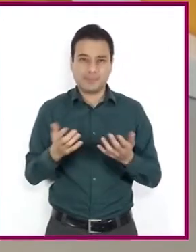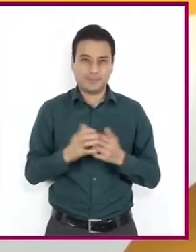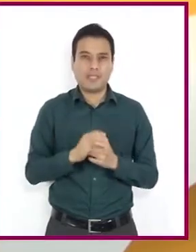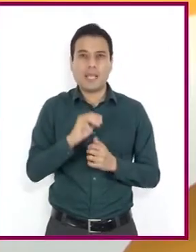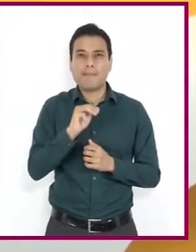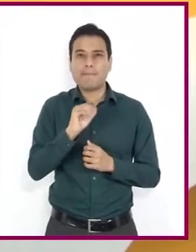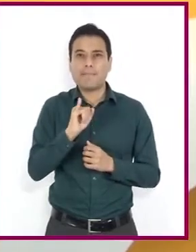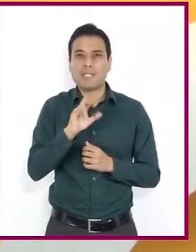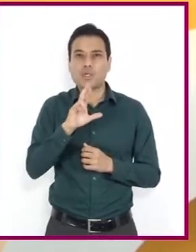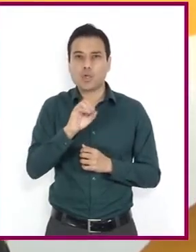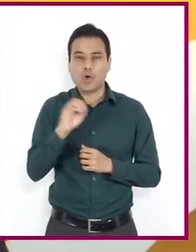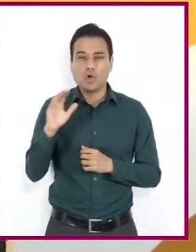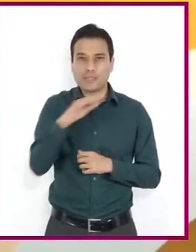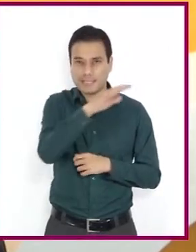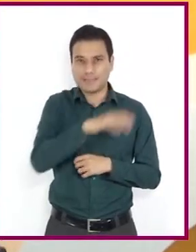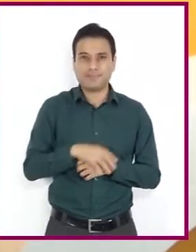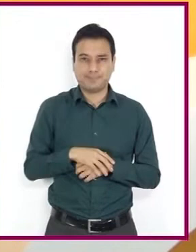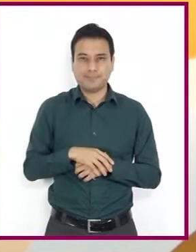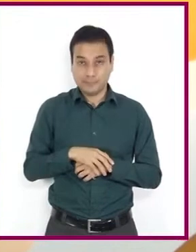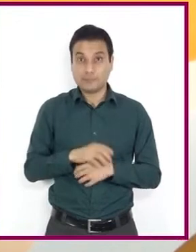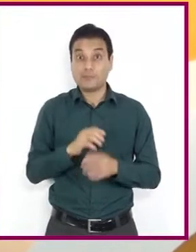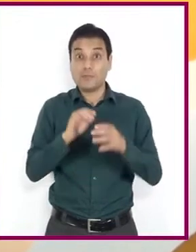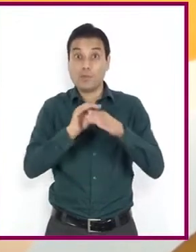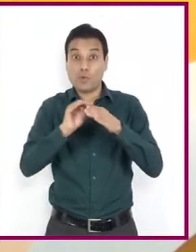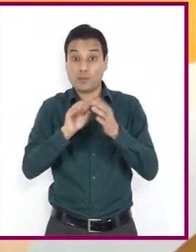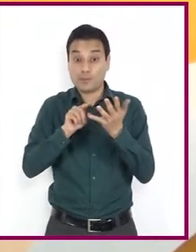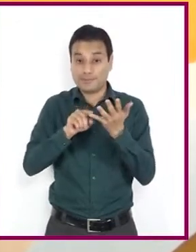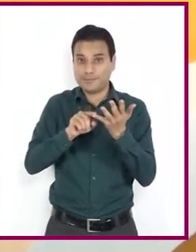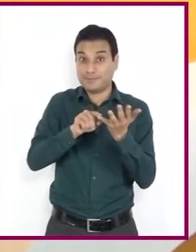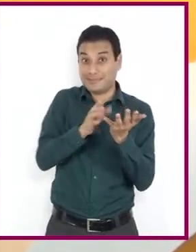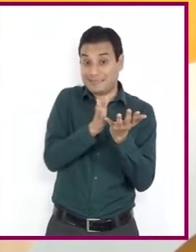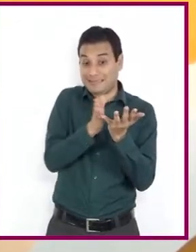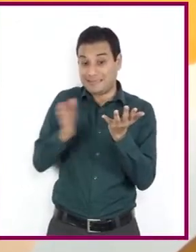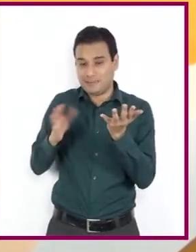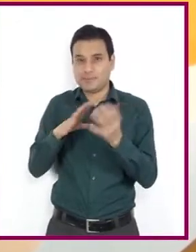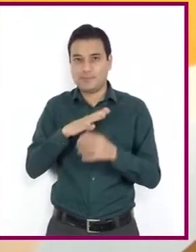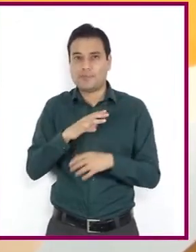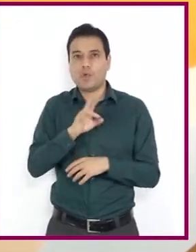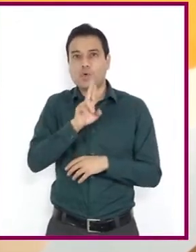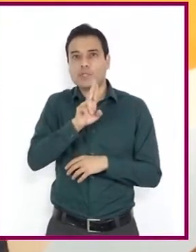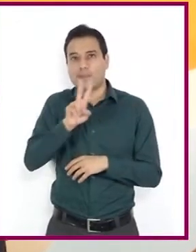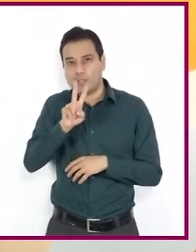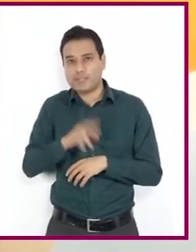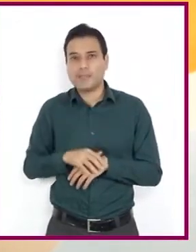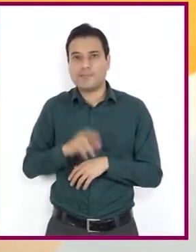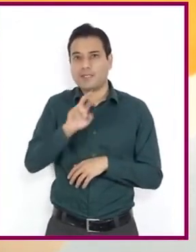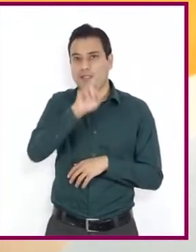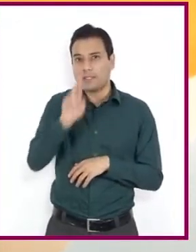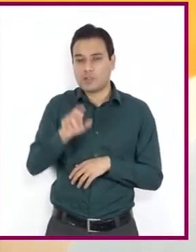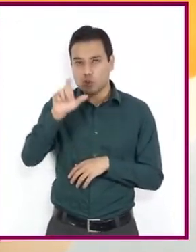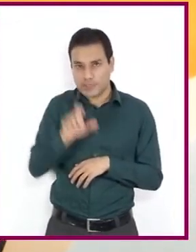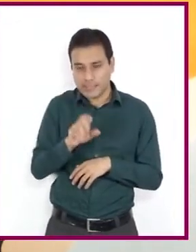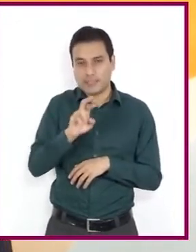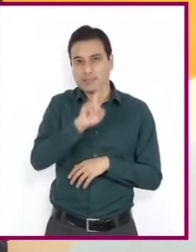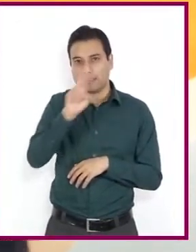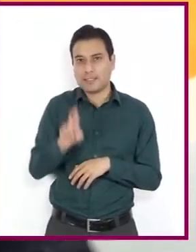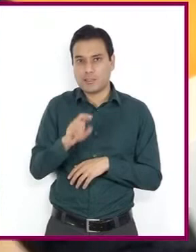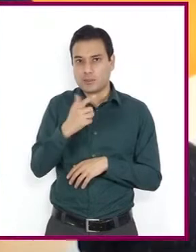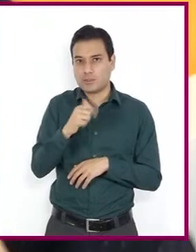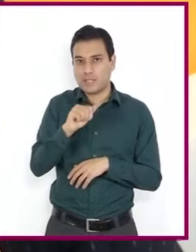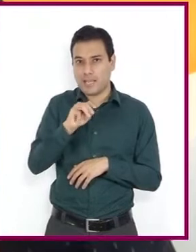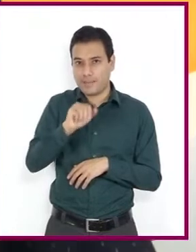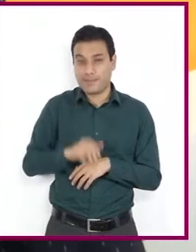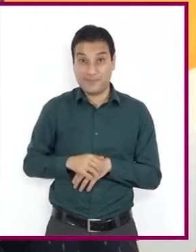radio. Más allá del violeta se encuentra el ultravioleta, los rayos X y los rayos gamma. A